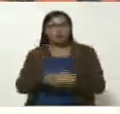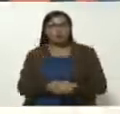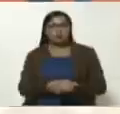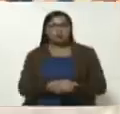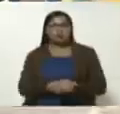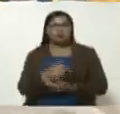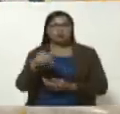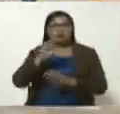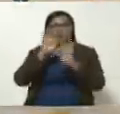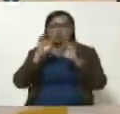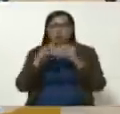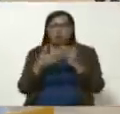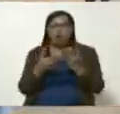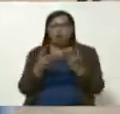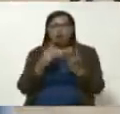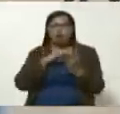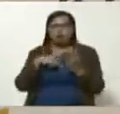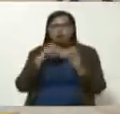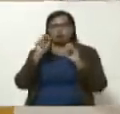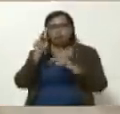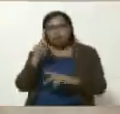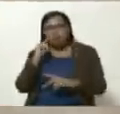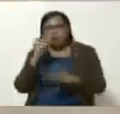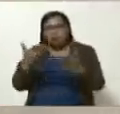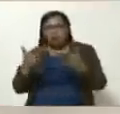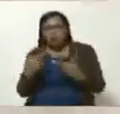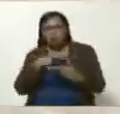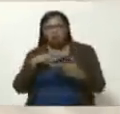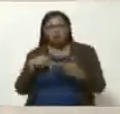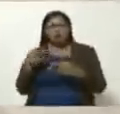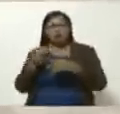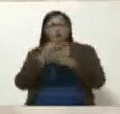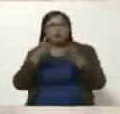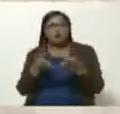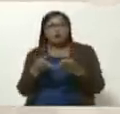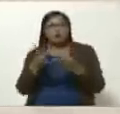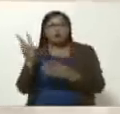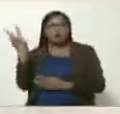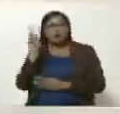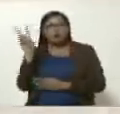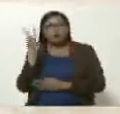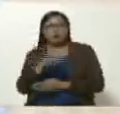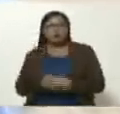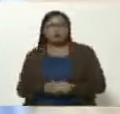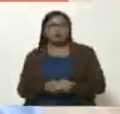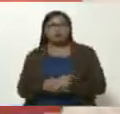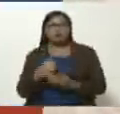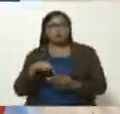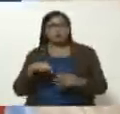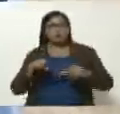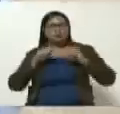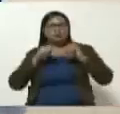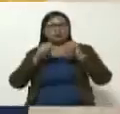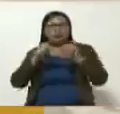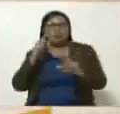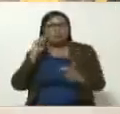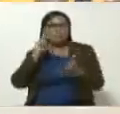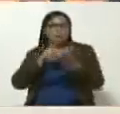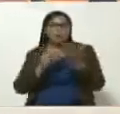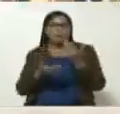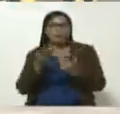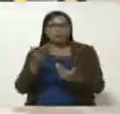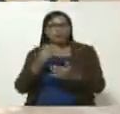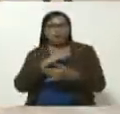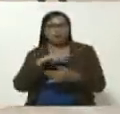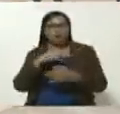Esta es una muy bonita oportunidad que nos está brindando el hermano gobierno de la República de Venezuela de seguir siendo un actor importante